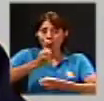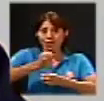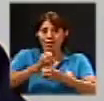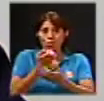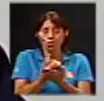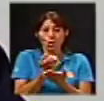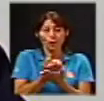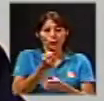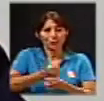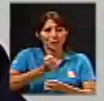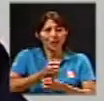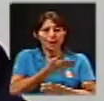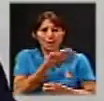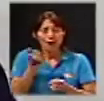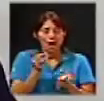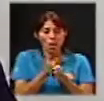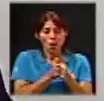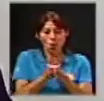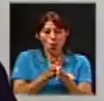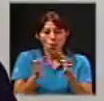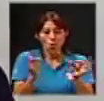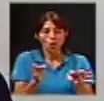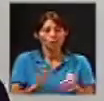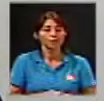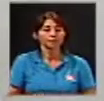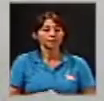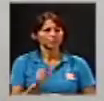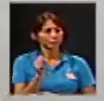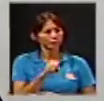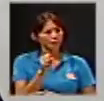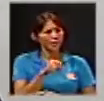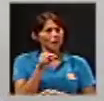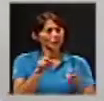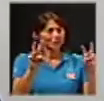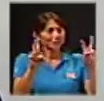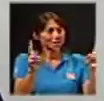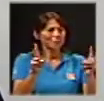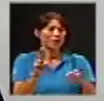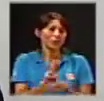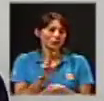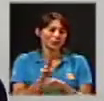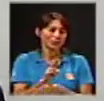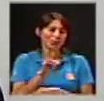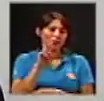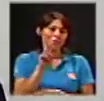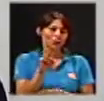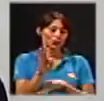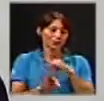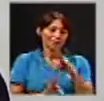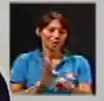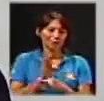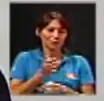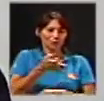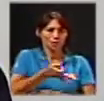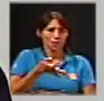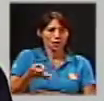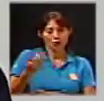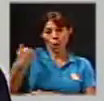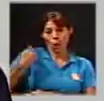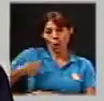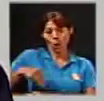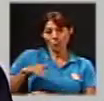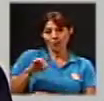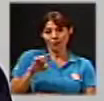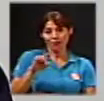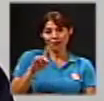más eficientemente, ¿verdad? Claro, y en este tema de bimoneda decía don Klaus